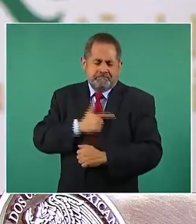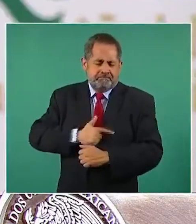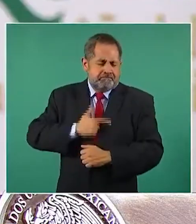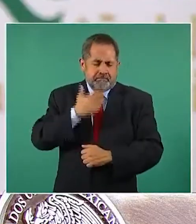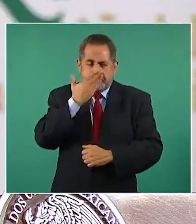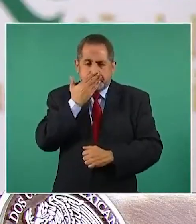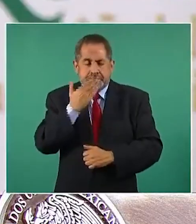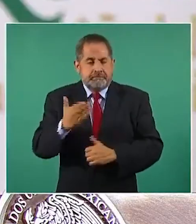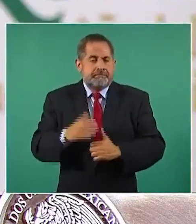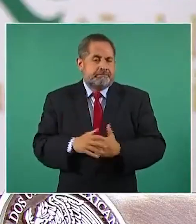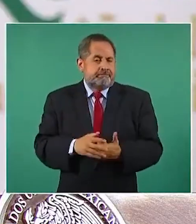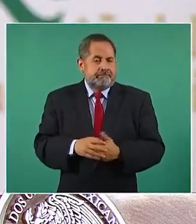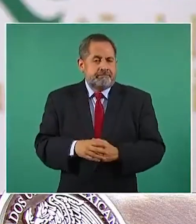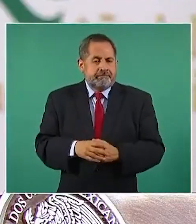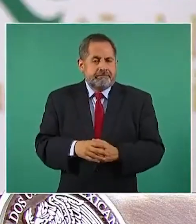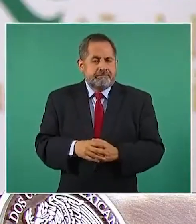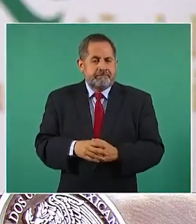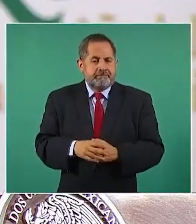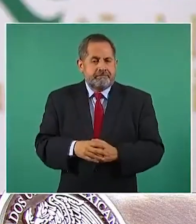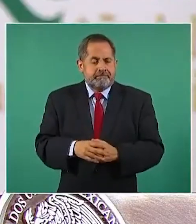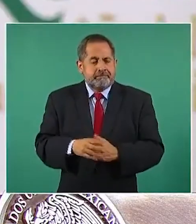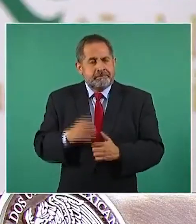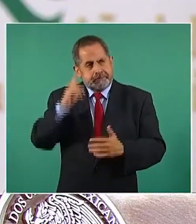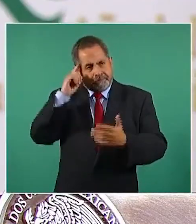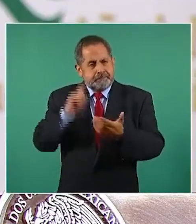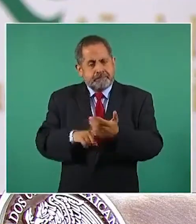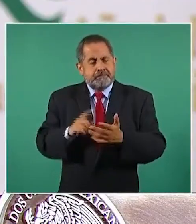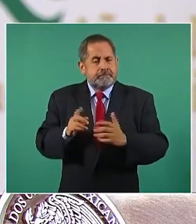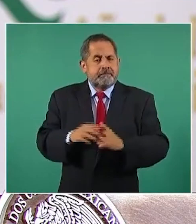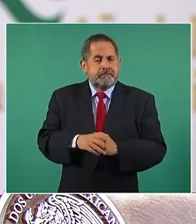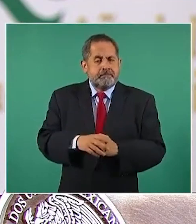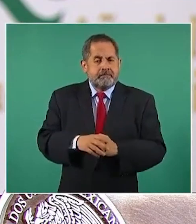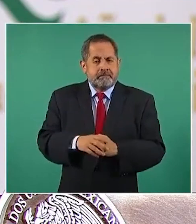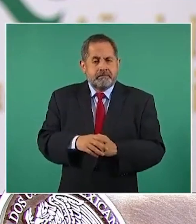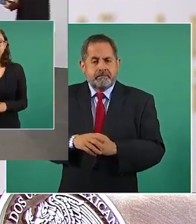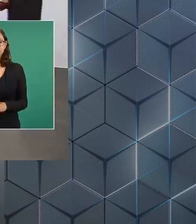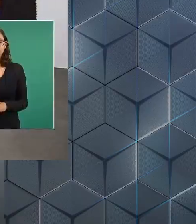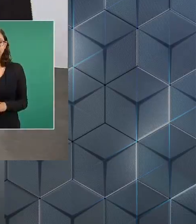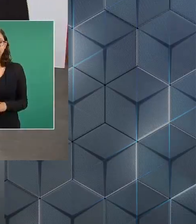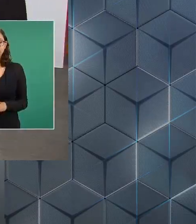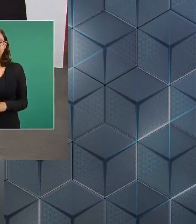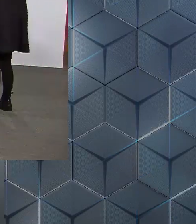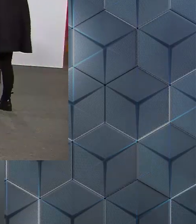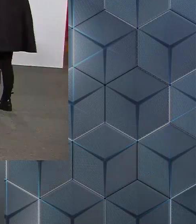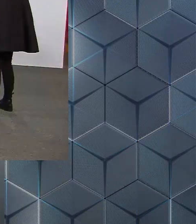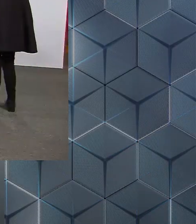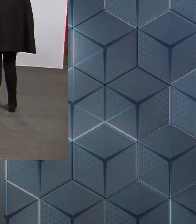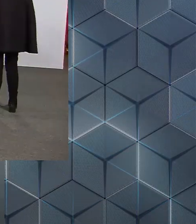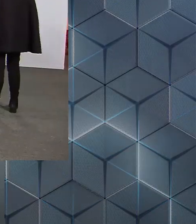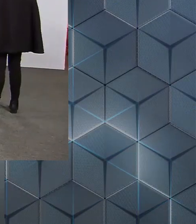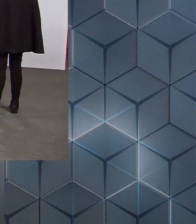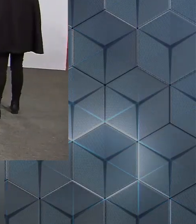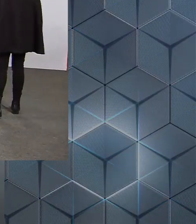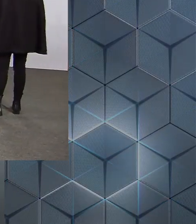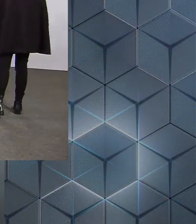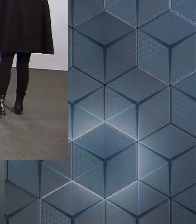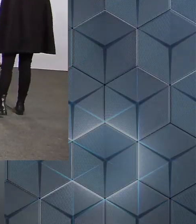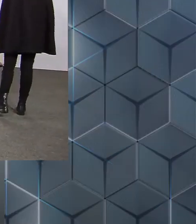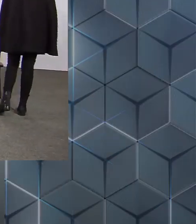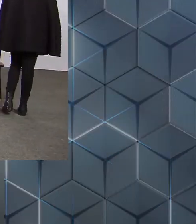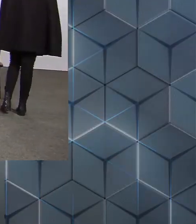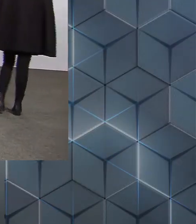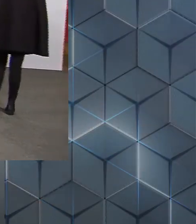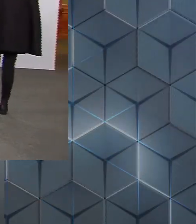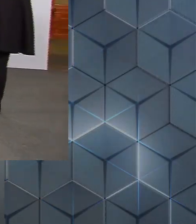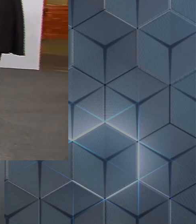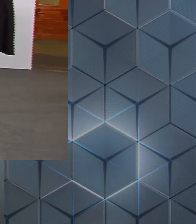frente, alguien que incluso podía decirle al presidente, estás mal en esto, poca gente tiene esos lujos hoy día. Julio